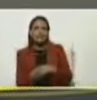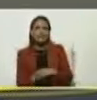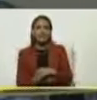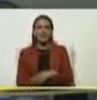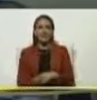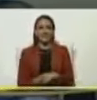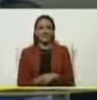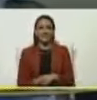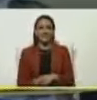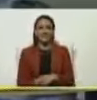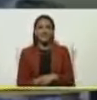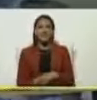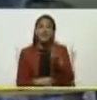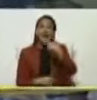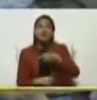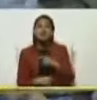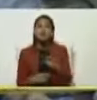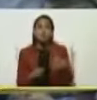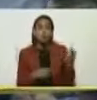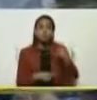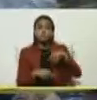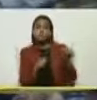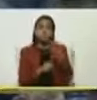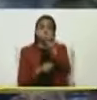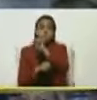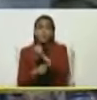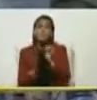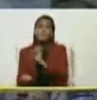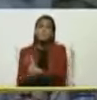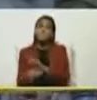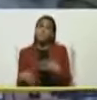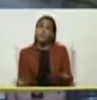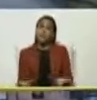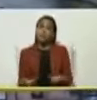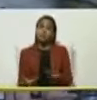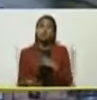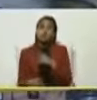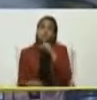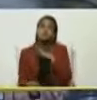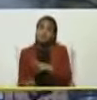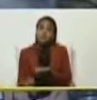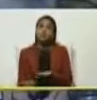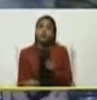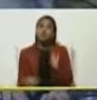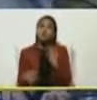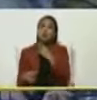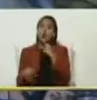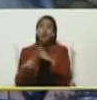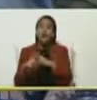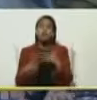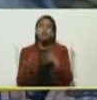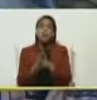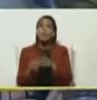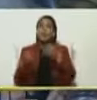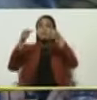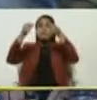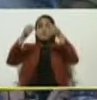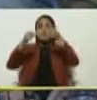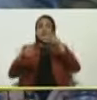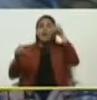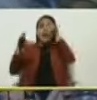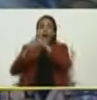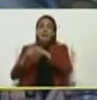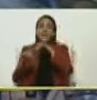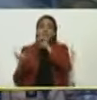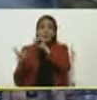Esa fue la vez que nos llevaron preso ahí. Y yo estaba en una celda que nunca he vuelto. Ahí en el helicoide, al